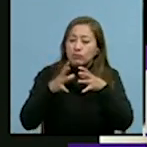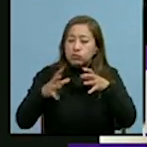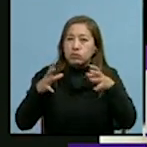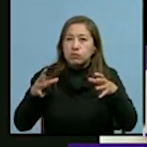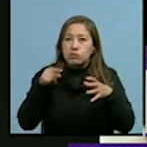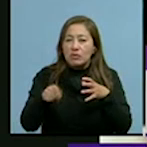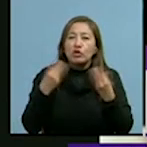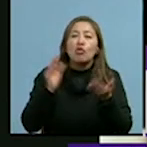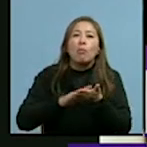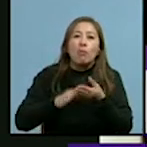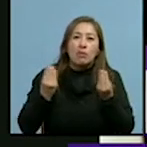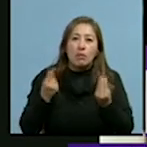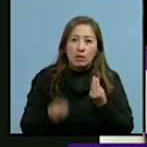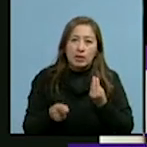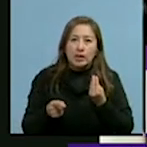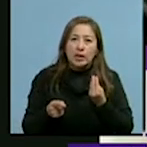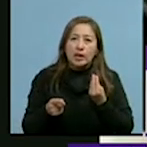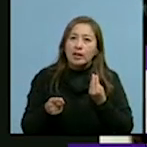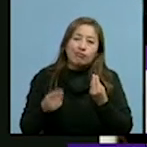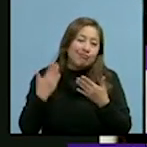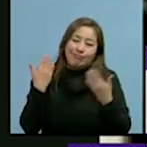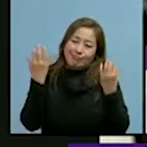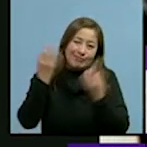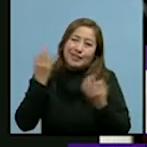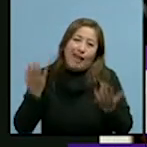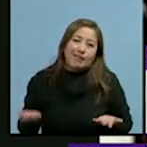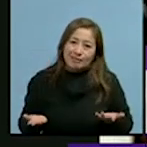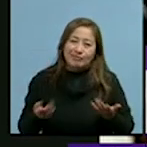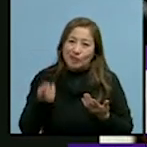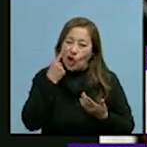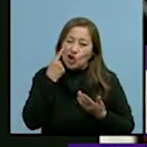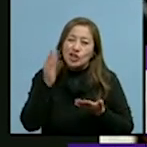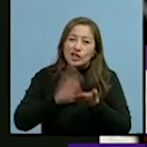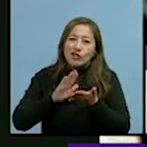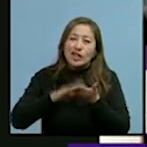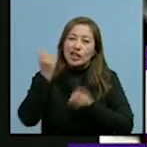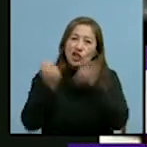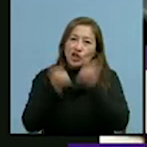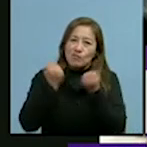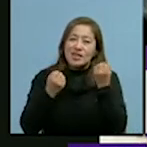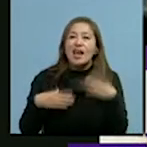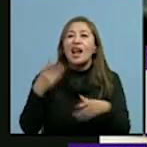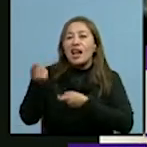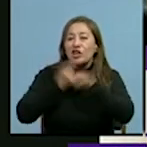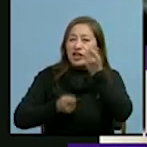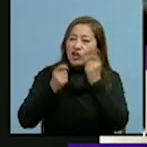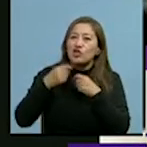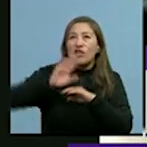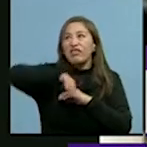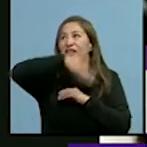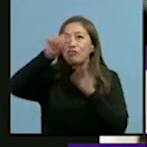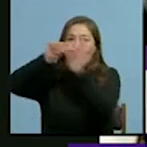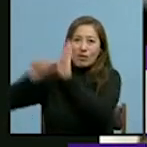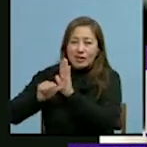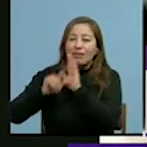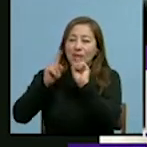crecimiento que nos ganan por todos lados, de la economía, creció el mercado interno. Es decir, hay una serie de razones